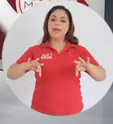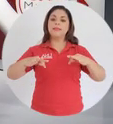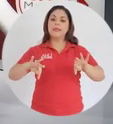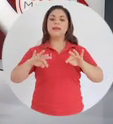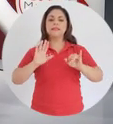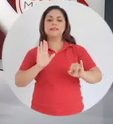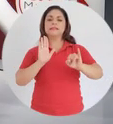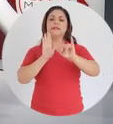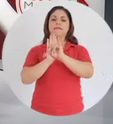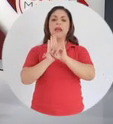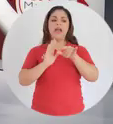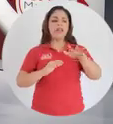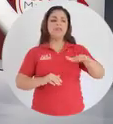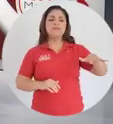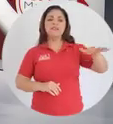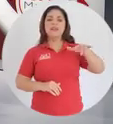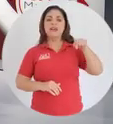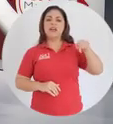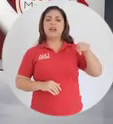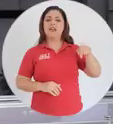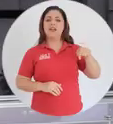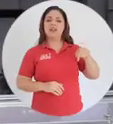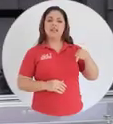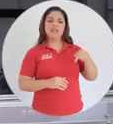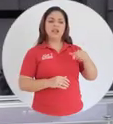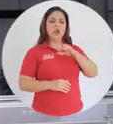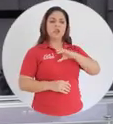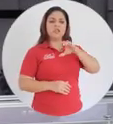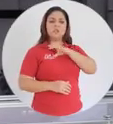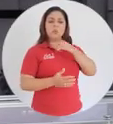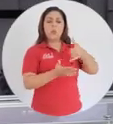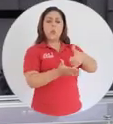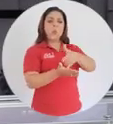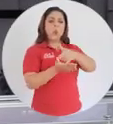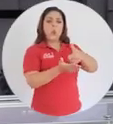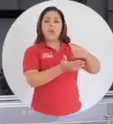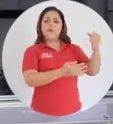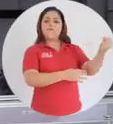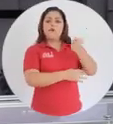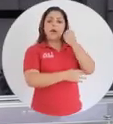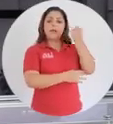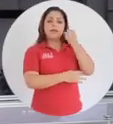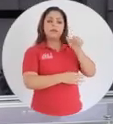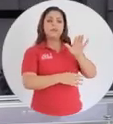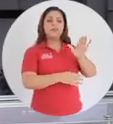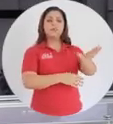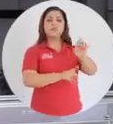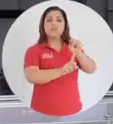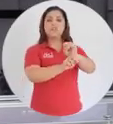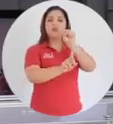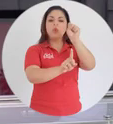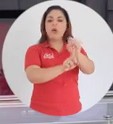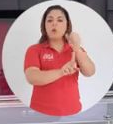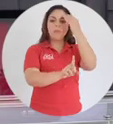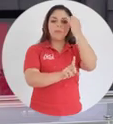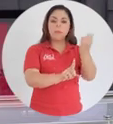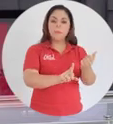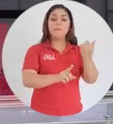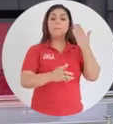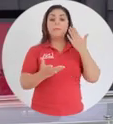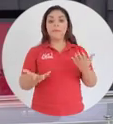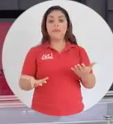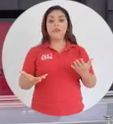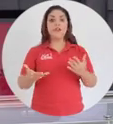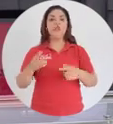de identificar estos sectores que están en condiciones de mayor vulnerabilidad y sus diferentes contextos, porque